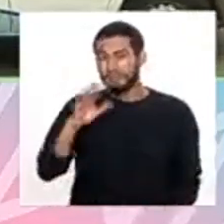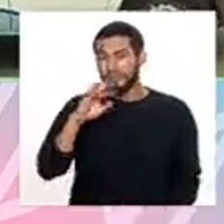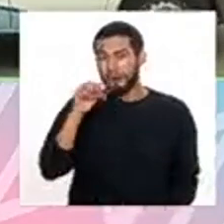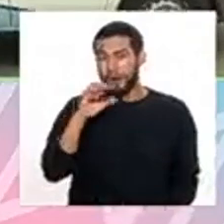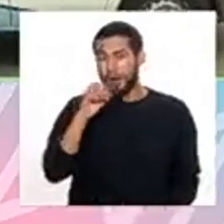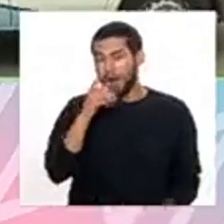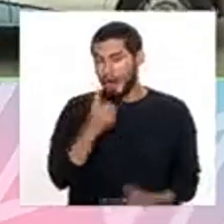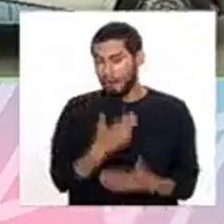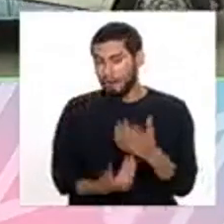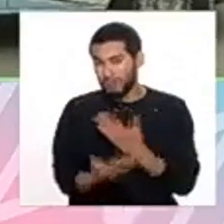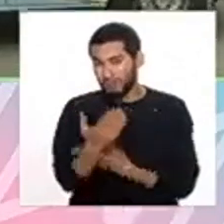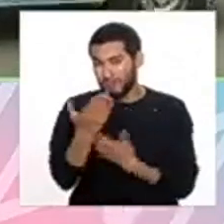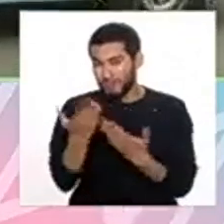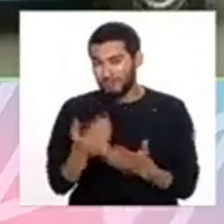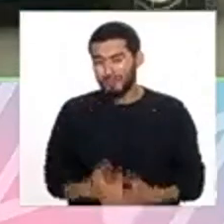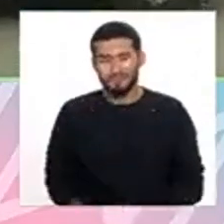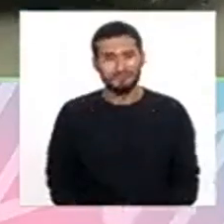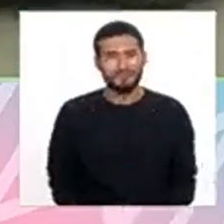días.